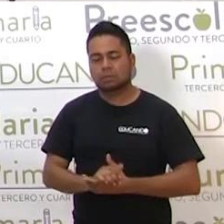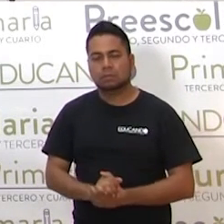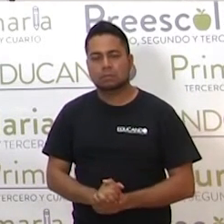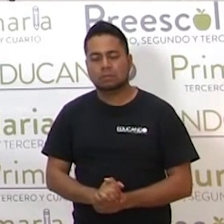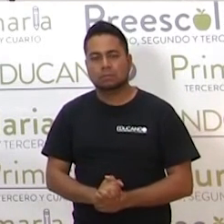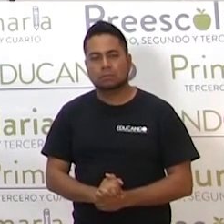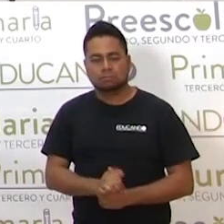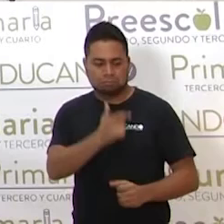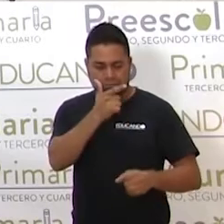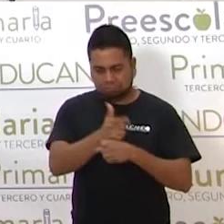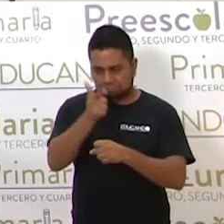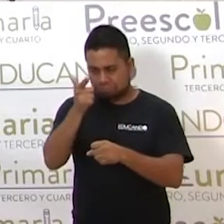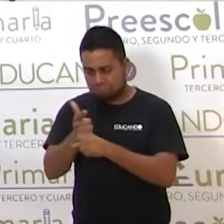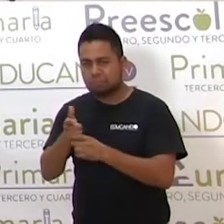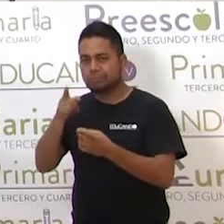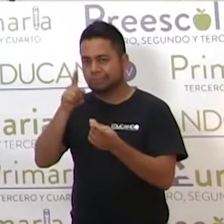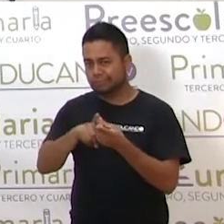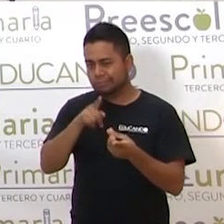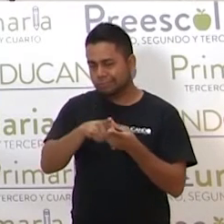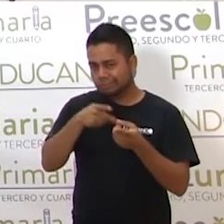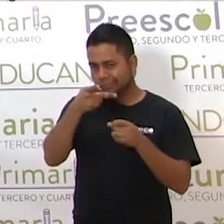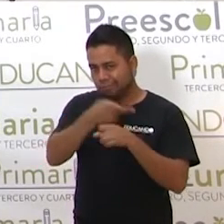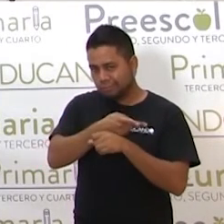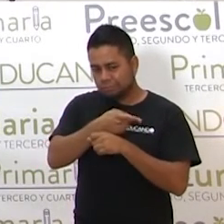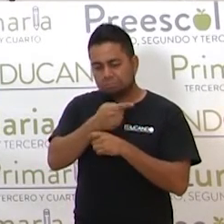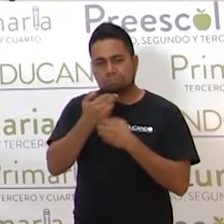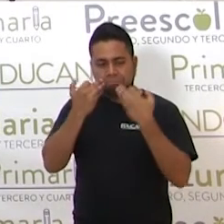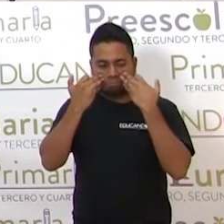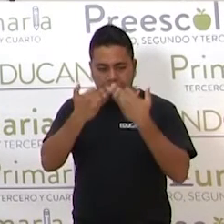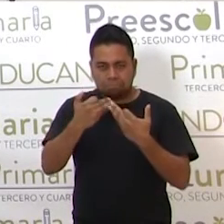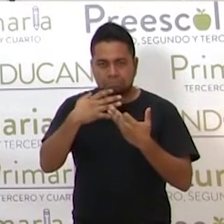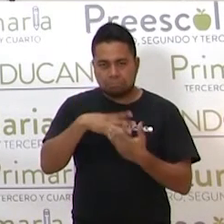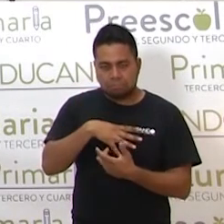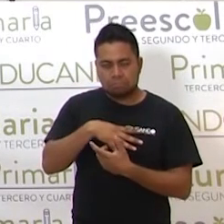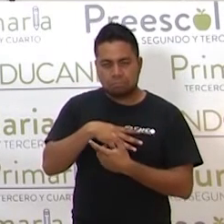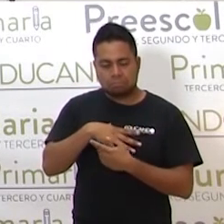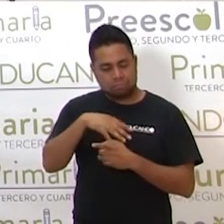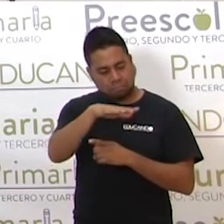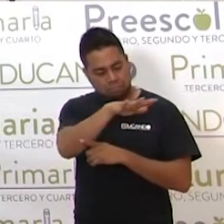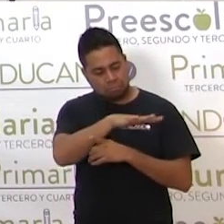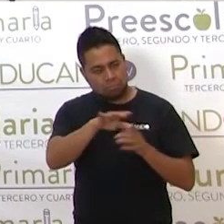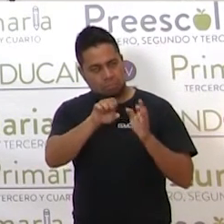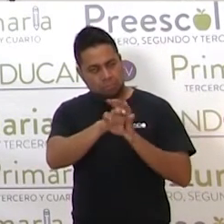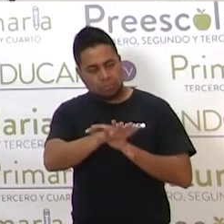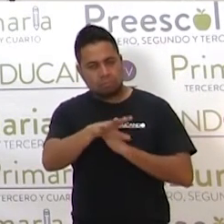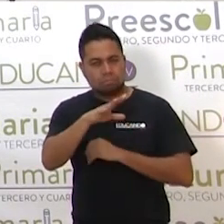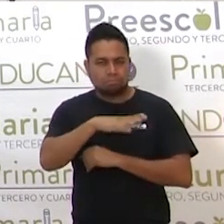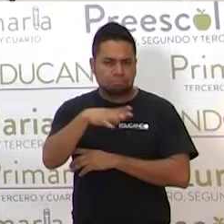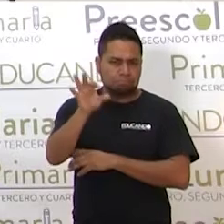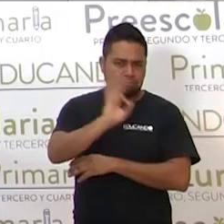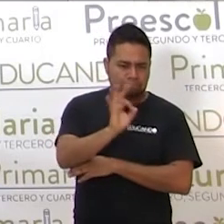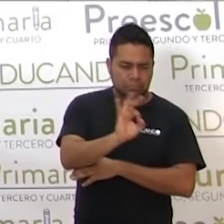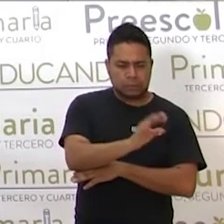Se puede percibir que se está desarrollando en un aspecto o atmósfera de campo, tal